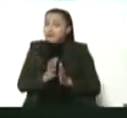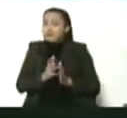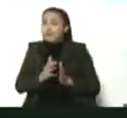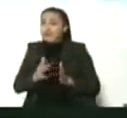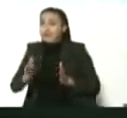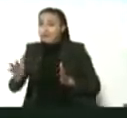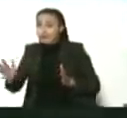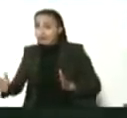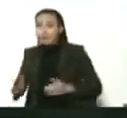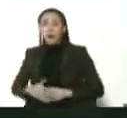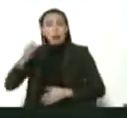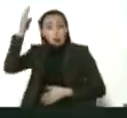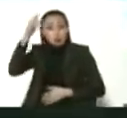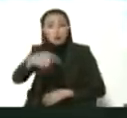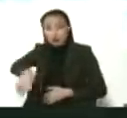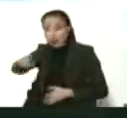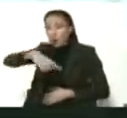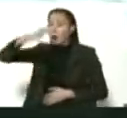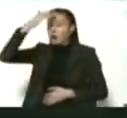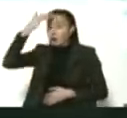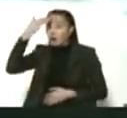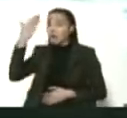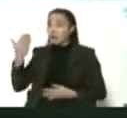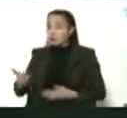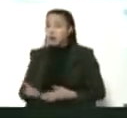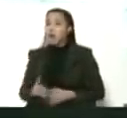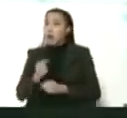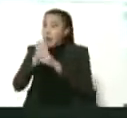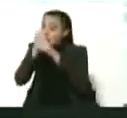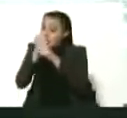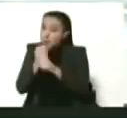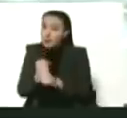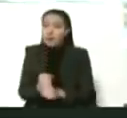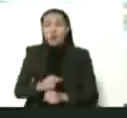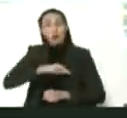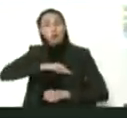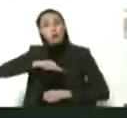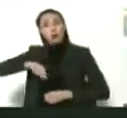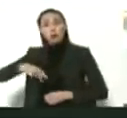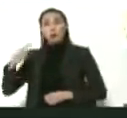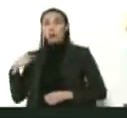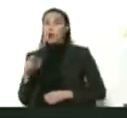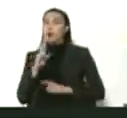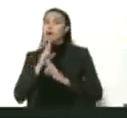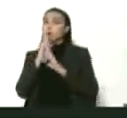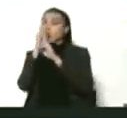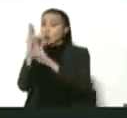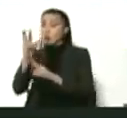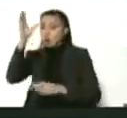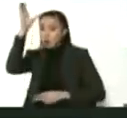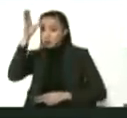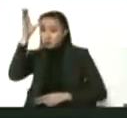crear conciencia, porque solo de la conciencia nosotros podemos tener respuestas